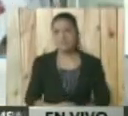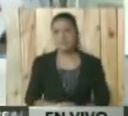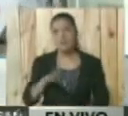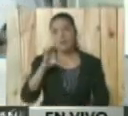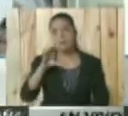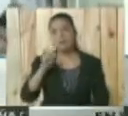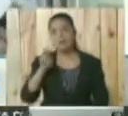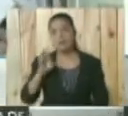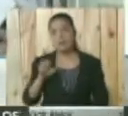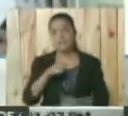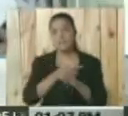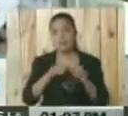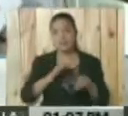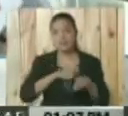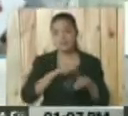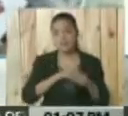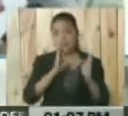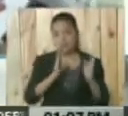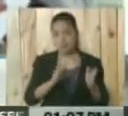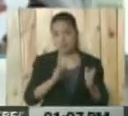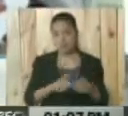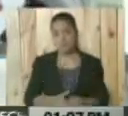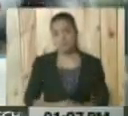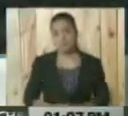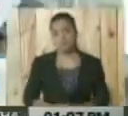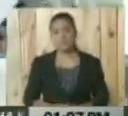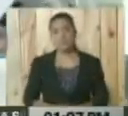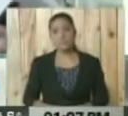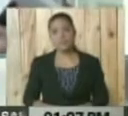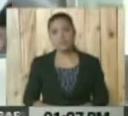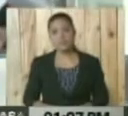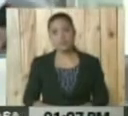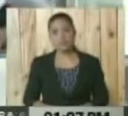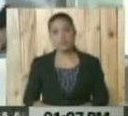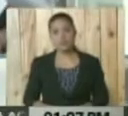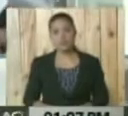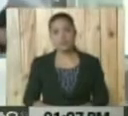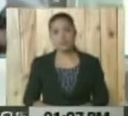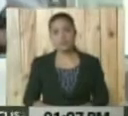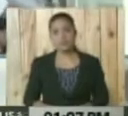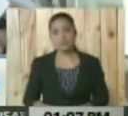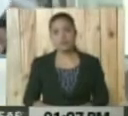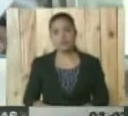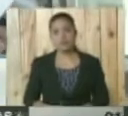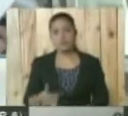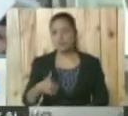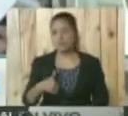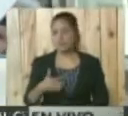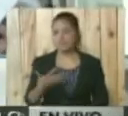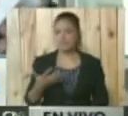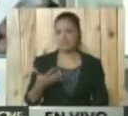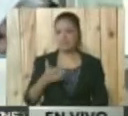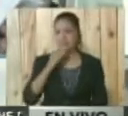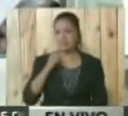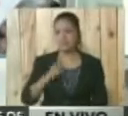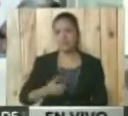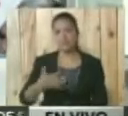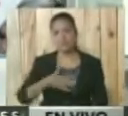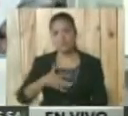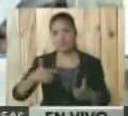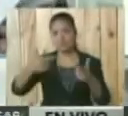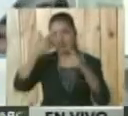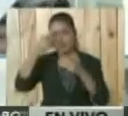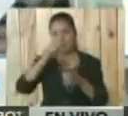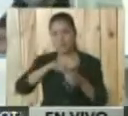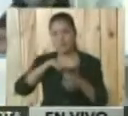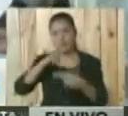CNE en ese periodo de validación. Para mí eso es básicamente una raya, ¿no? Porque uno, como chavista, como